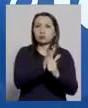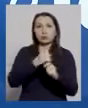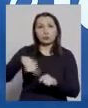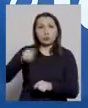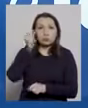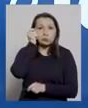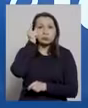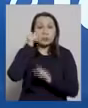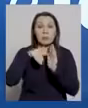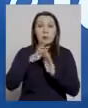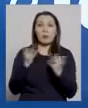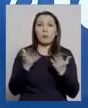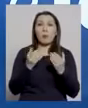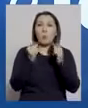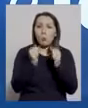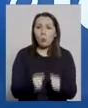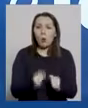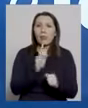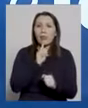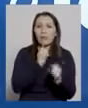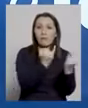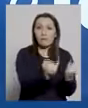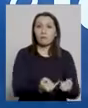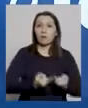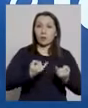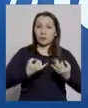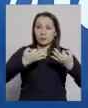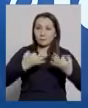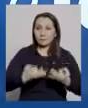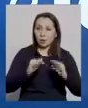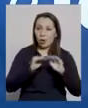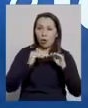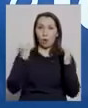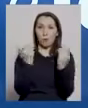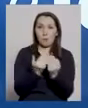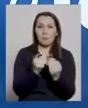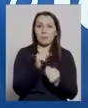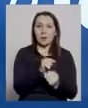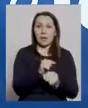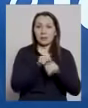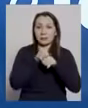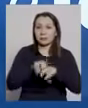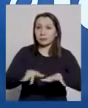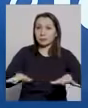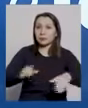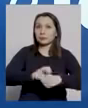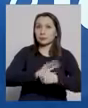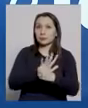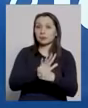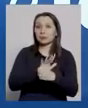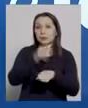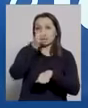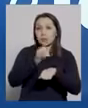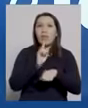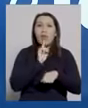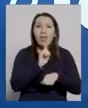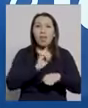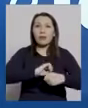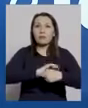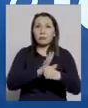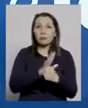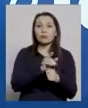mayoría de ustedes saben, que para poder contar con información completa de la pandemia, de los casos de COVID-19 en